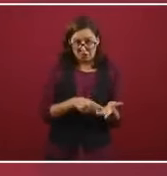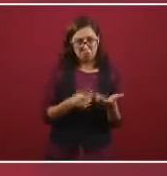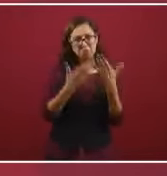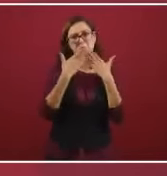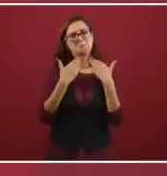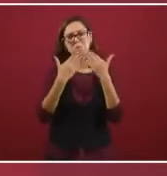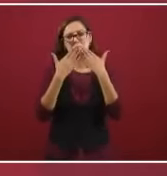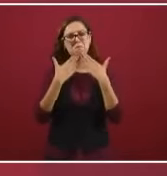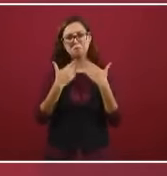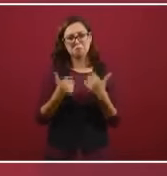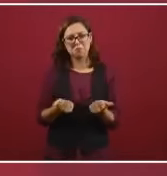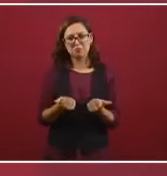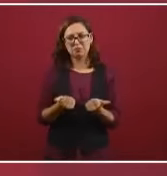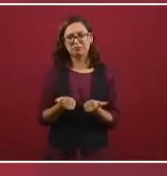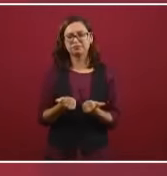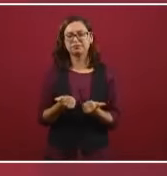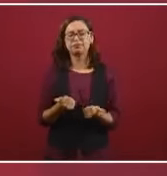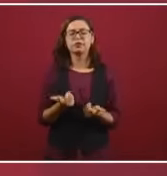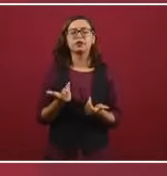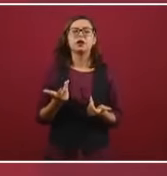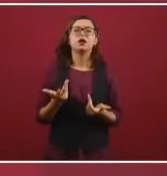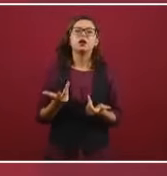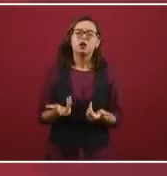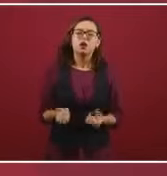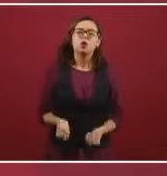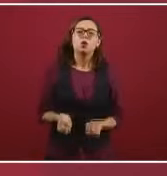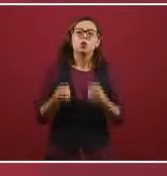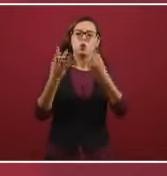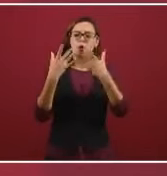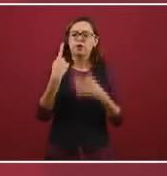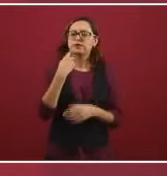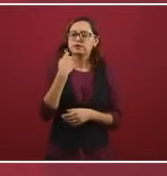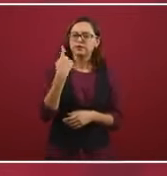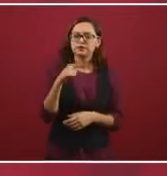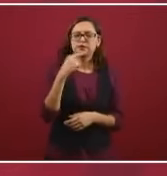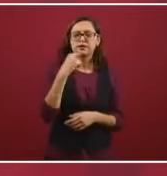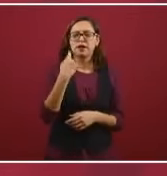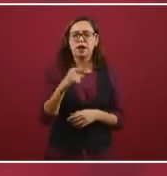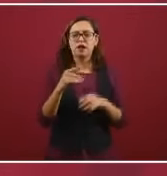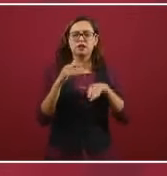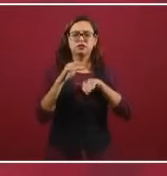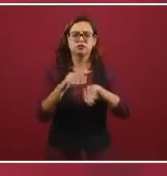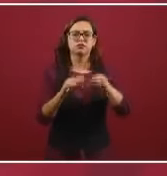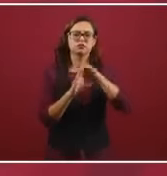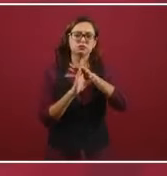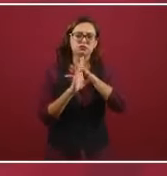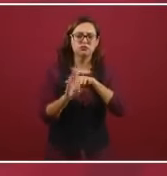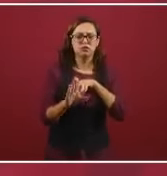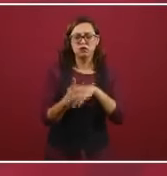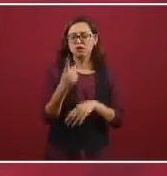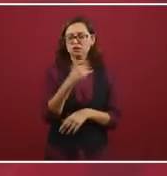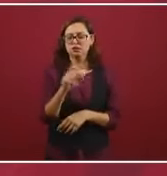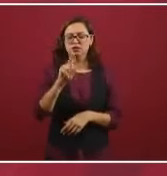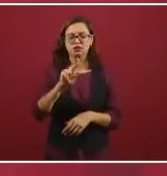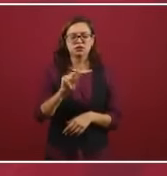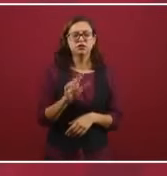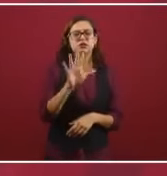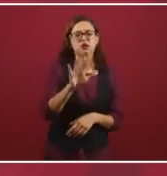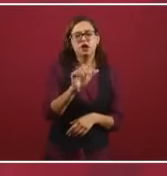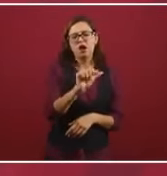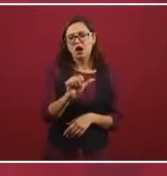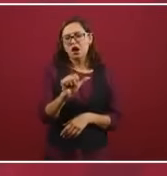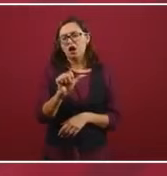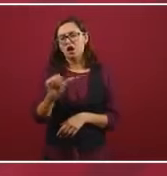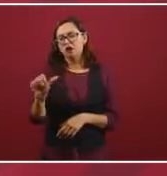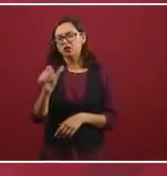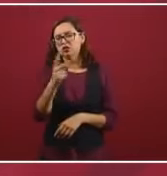para darte una idea, el promedio de quejas respecto a migración es entre 185 y 200 al